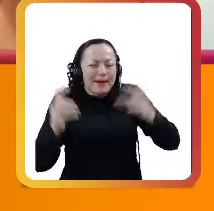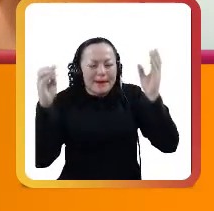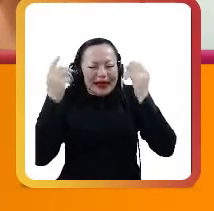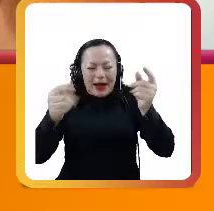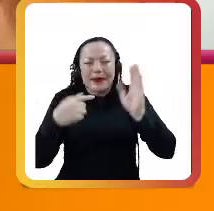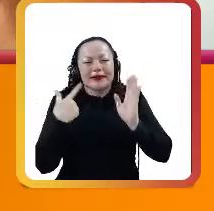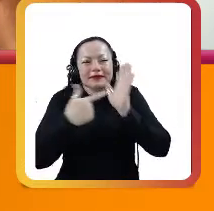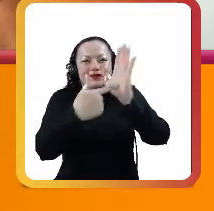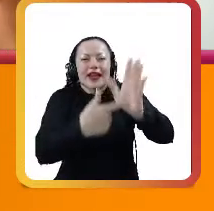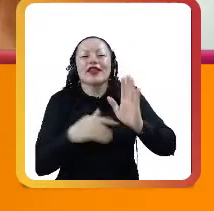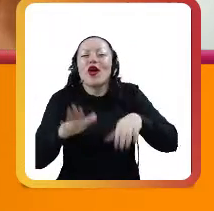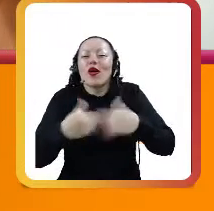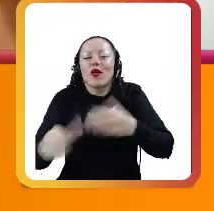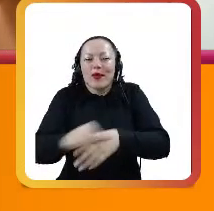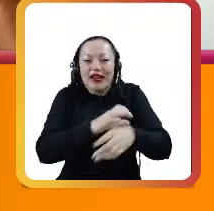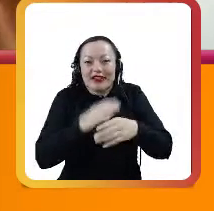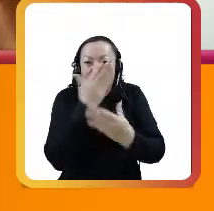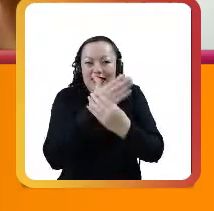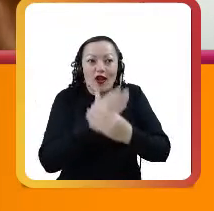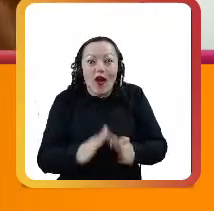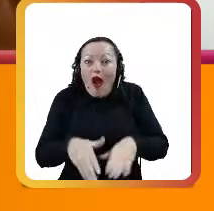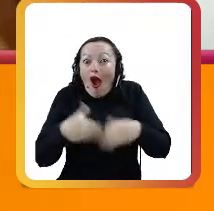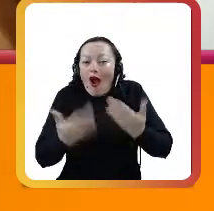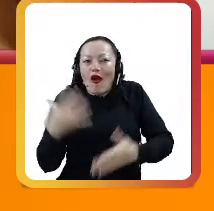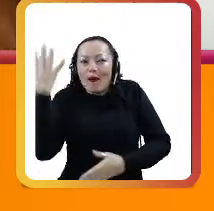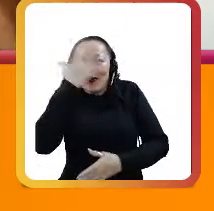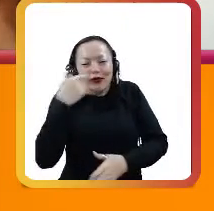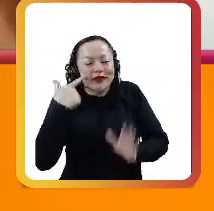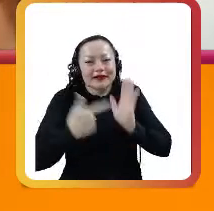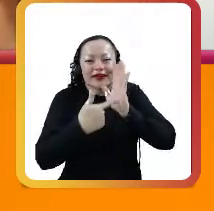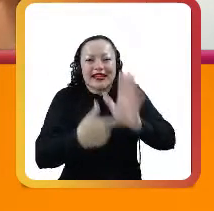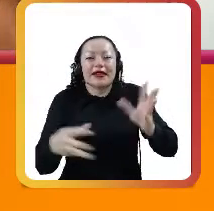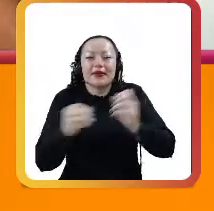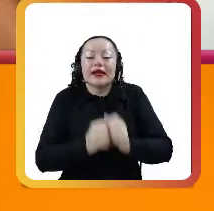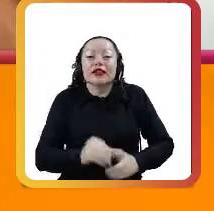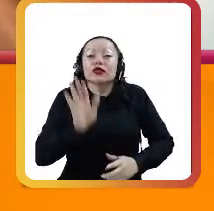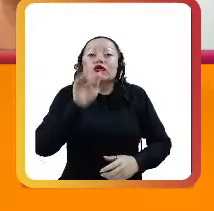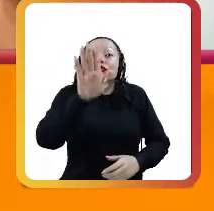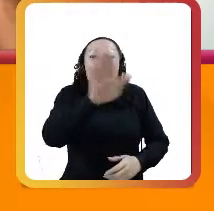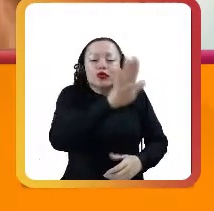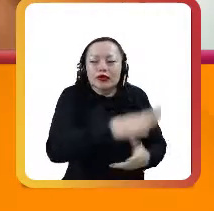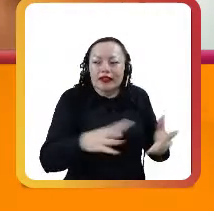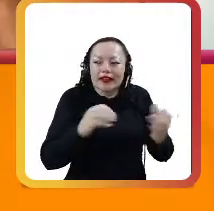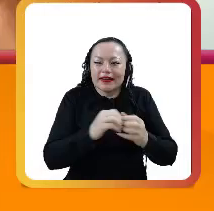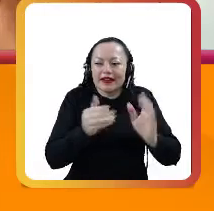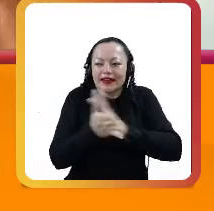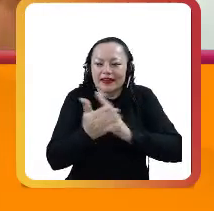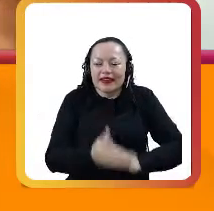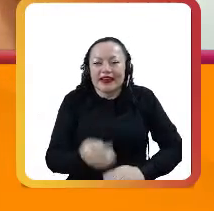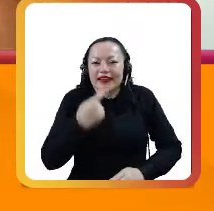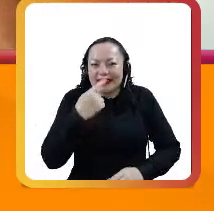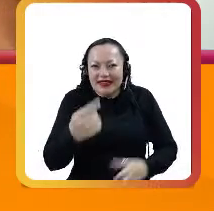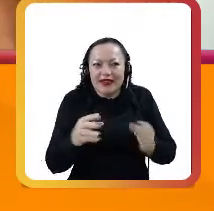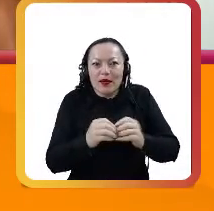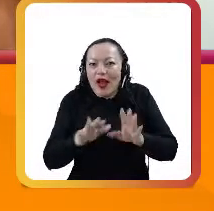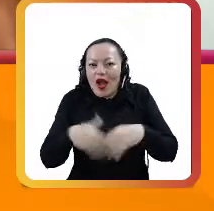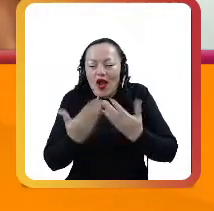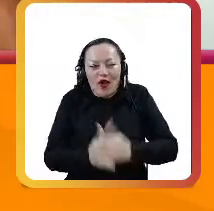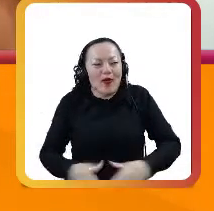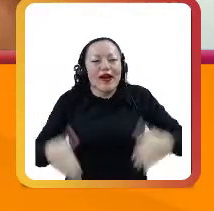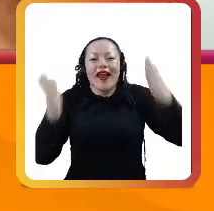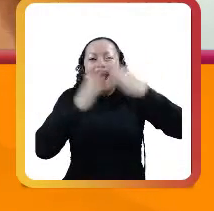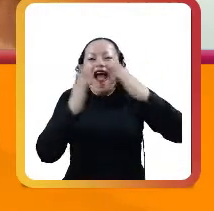ciudad desde su óptica. Entonces, que nos muestre cómo anda. Para que, bueno, alcancemos a ver si desde ahí se alcanza a ver la casa de